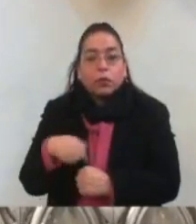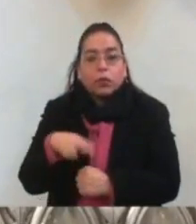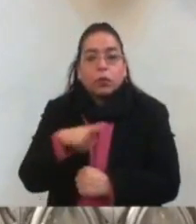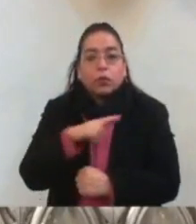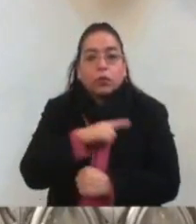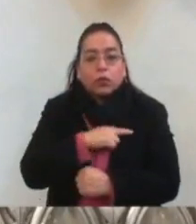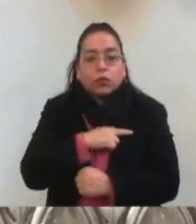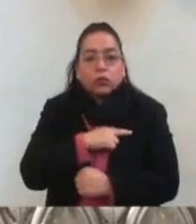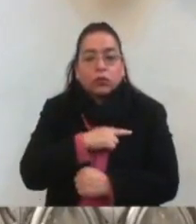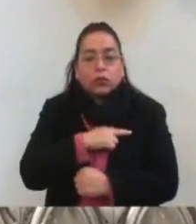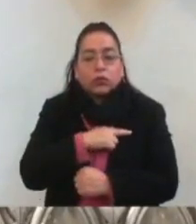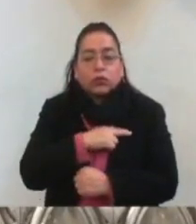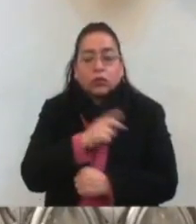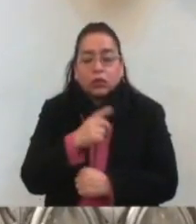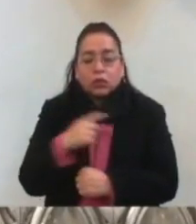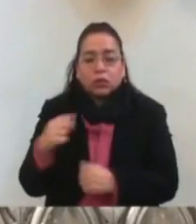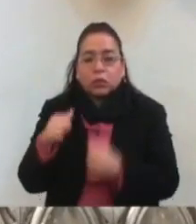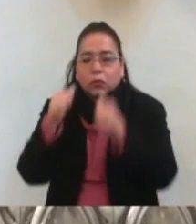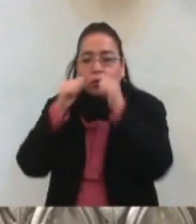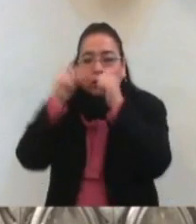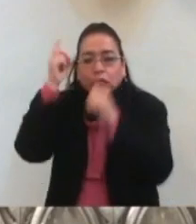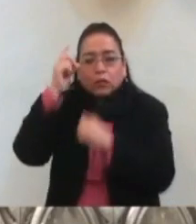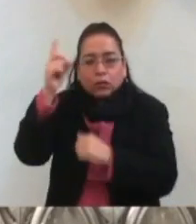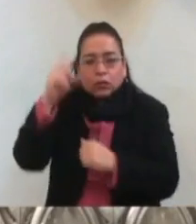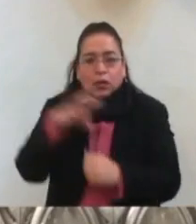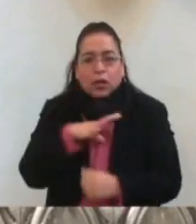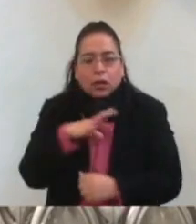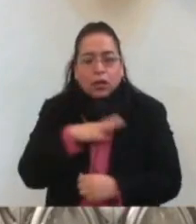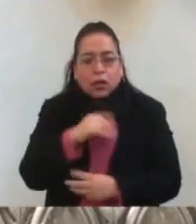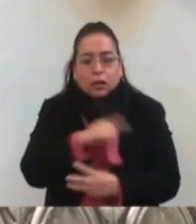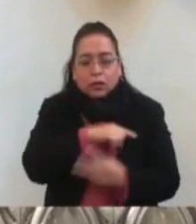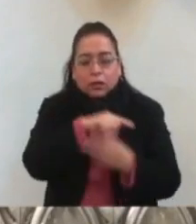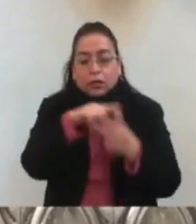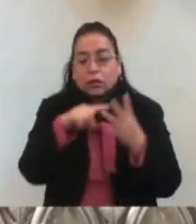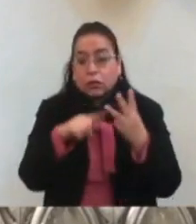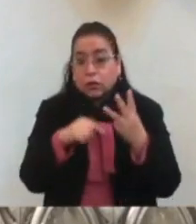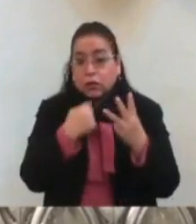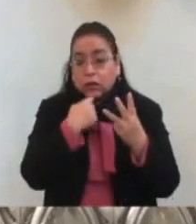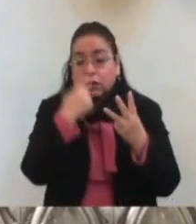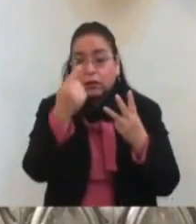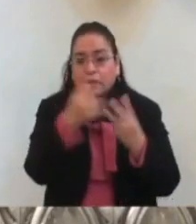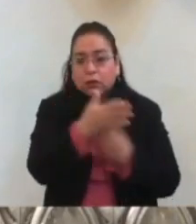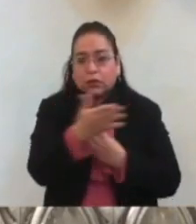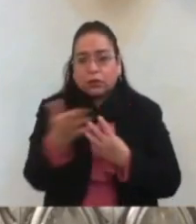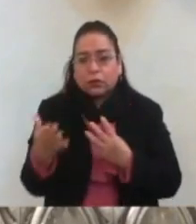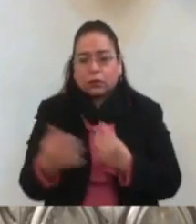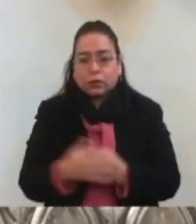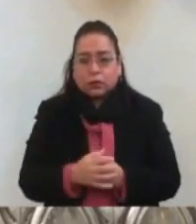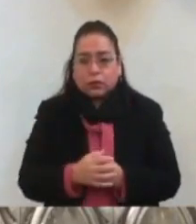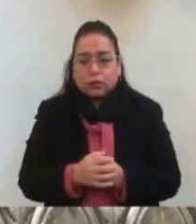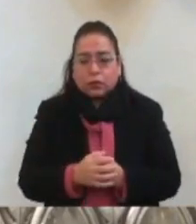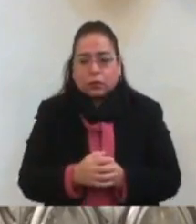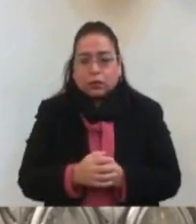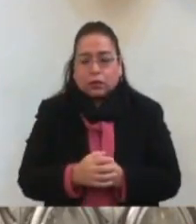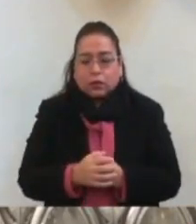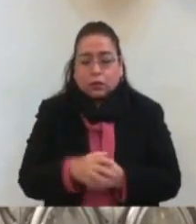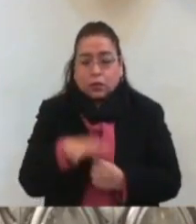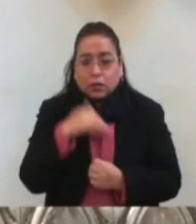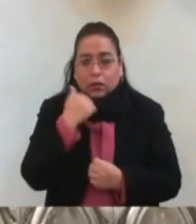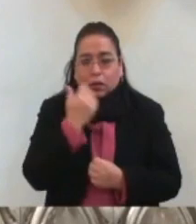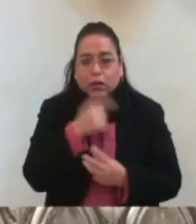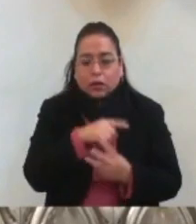salvífica tres cosas quisiera que hicieran de ustedes